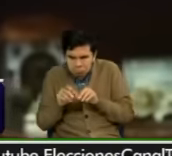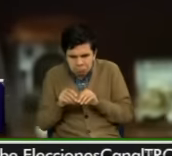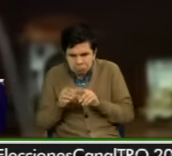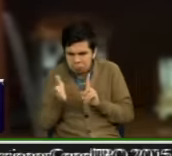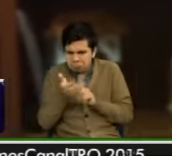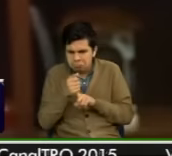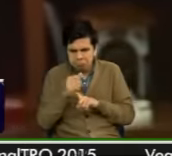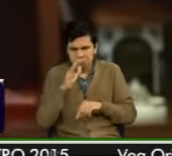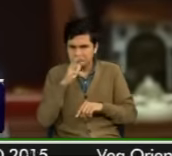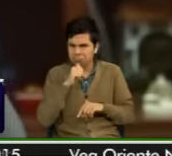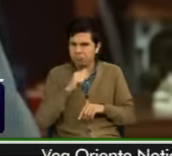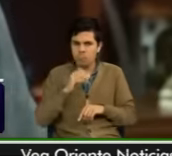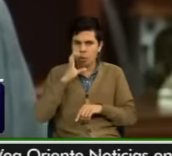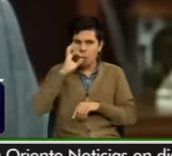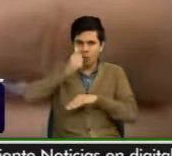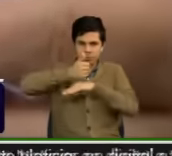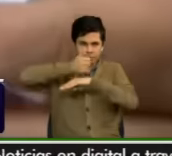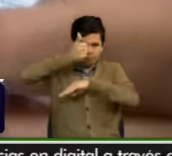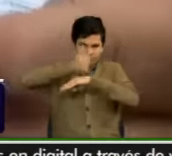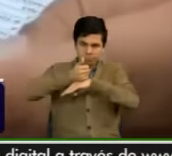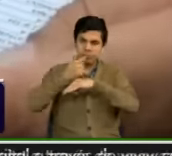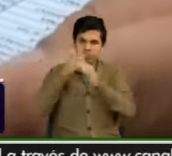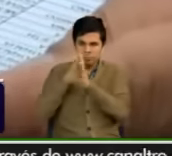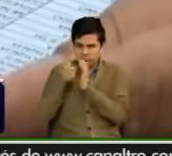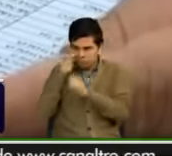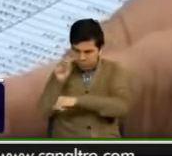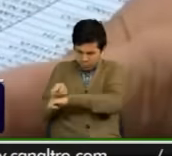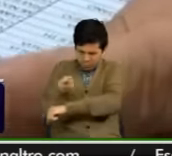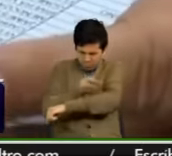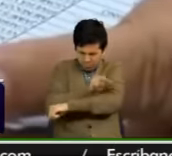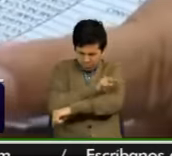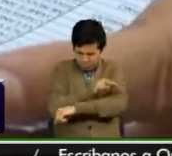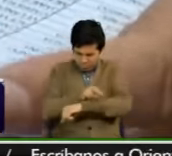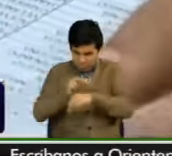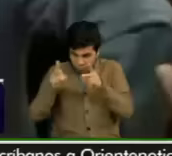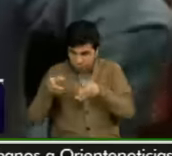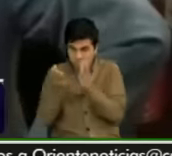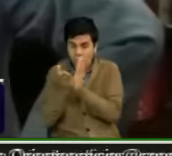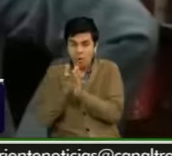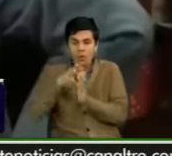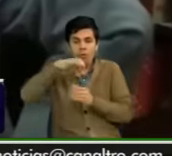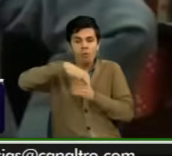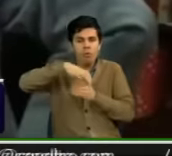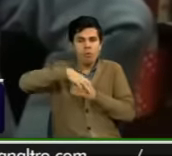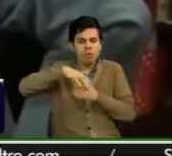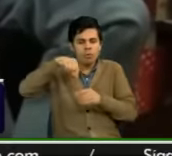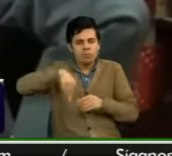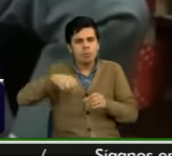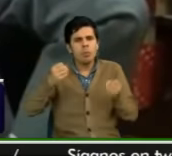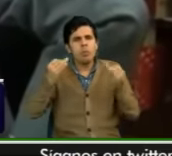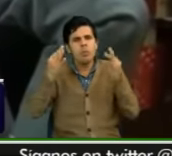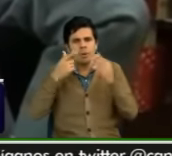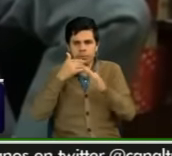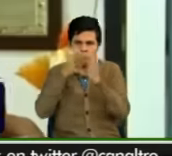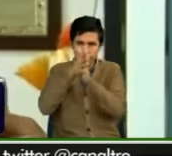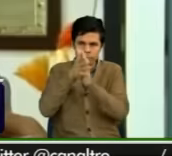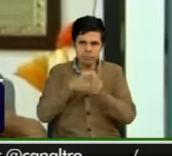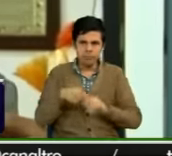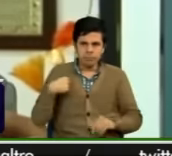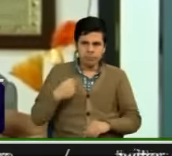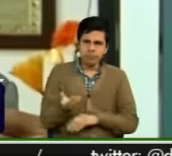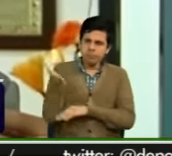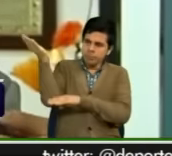el rector aclaró con base de datos de Registro y control Cuál es el número de estudiantes que votan en ese municipio pedí la base de